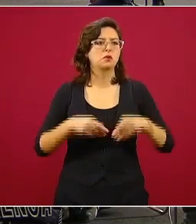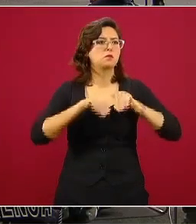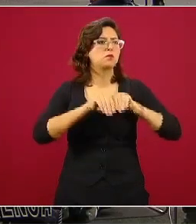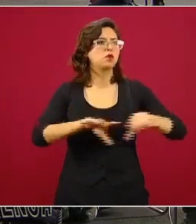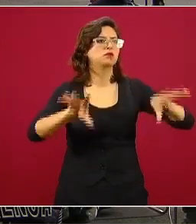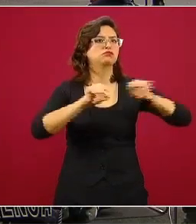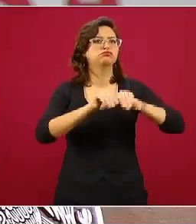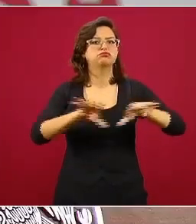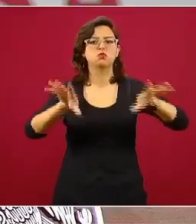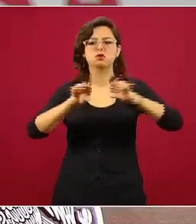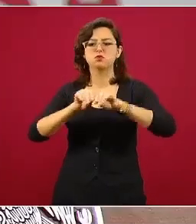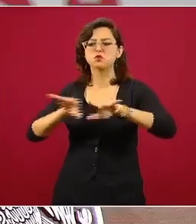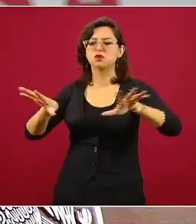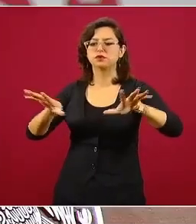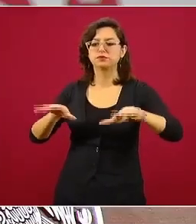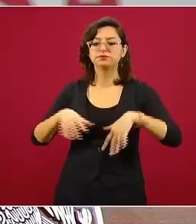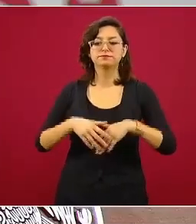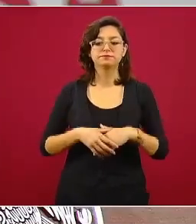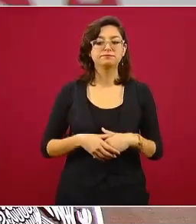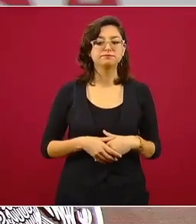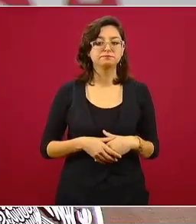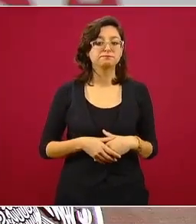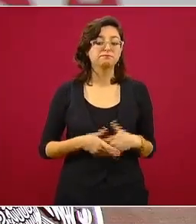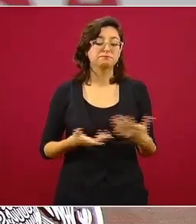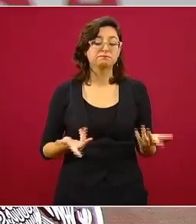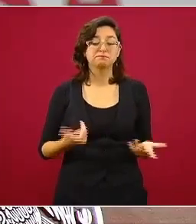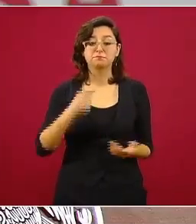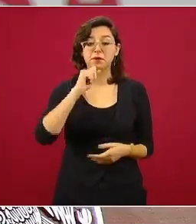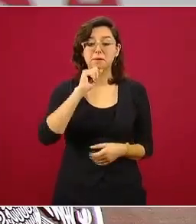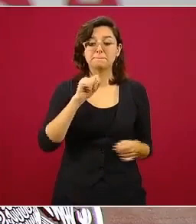difundiendo, incluso